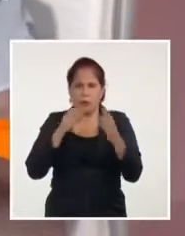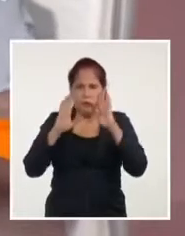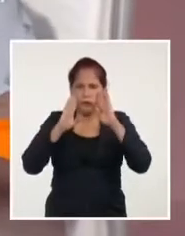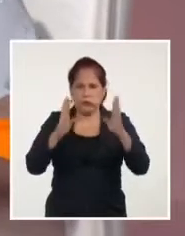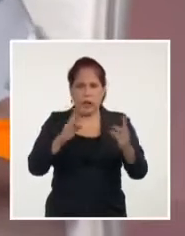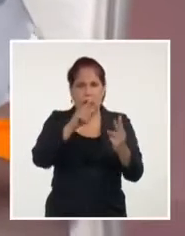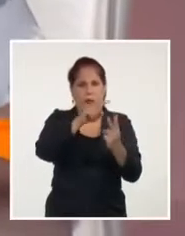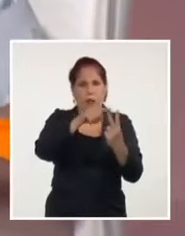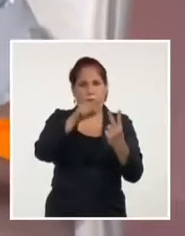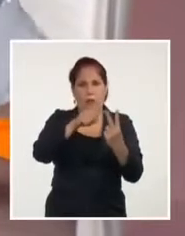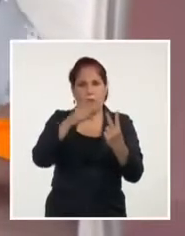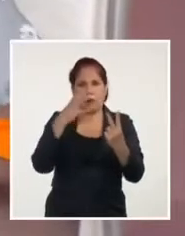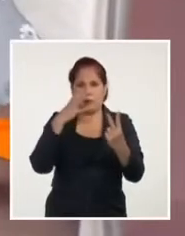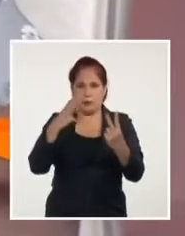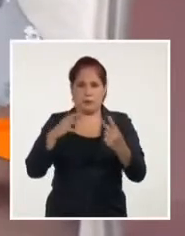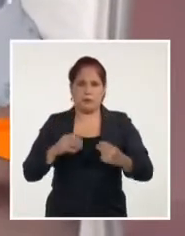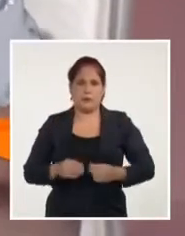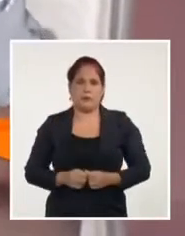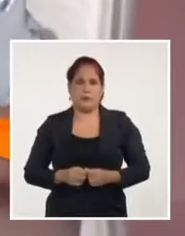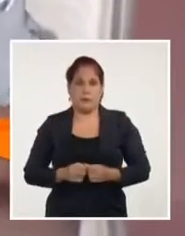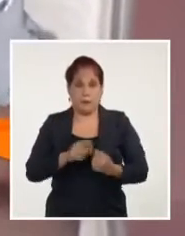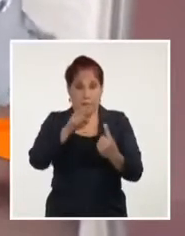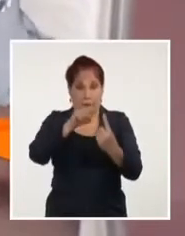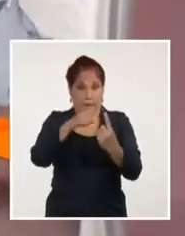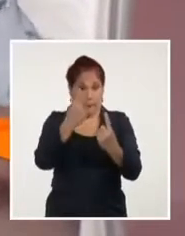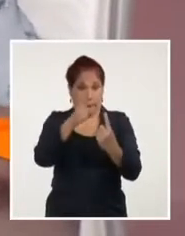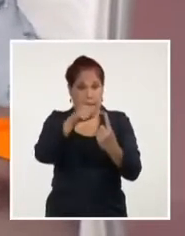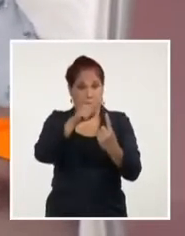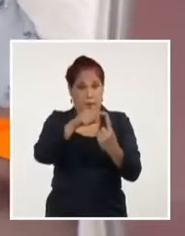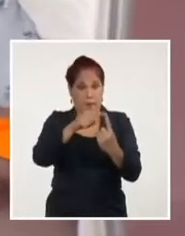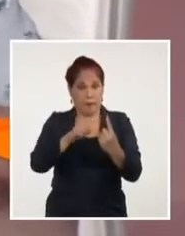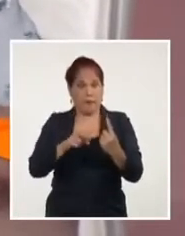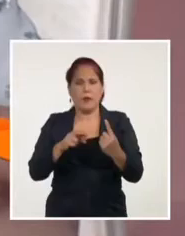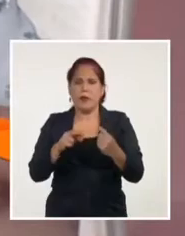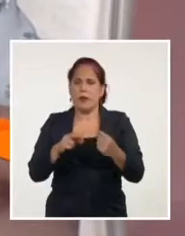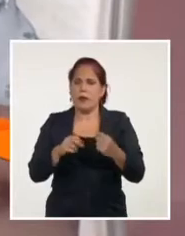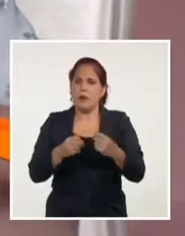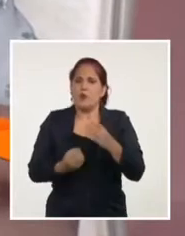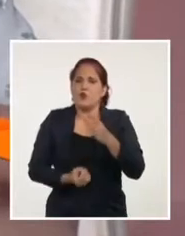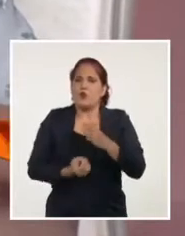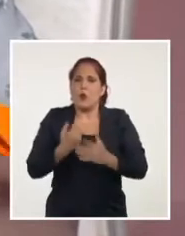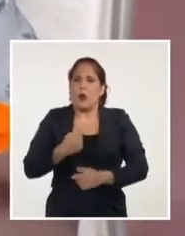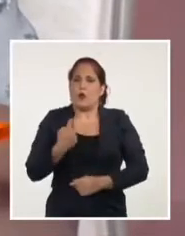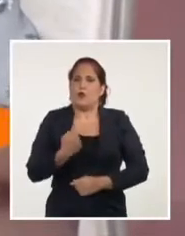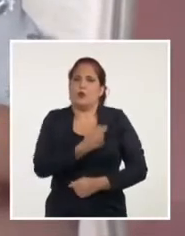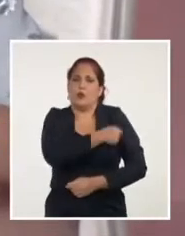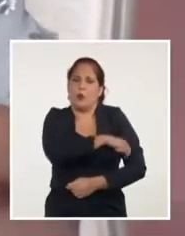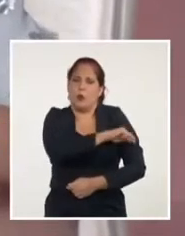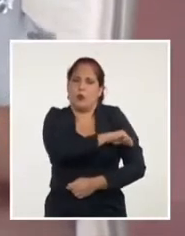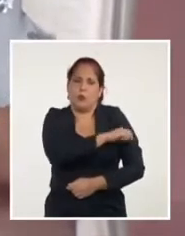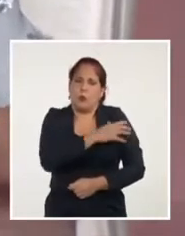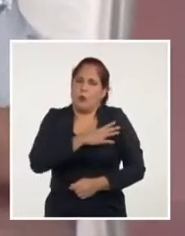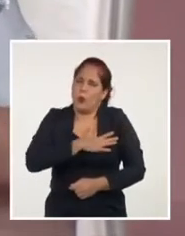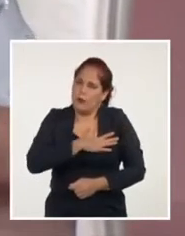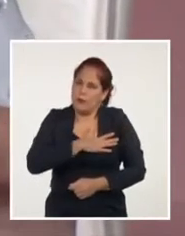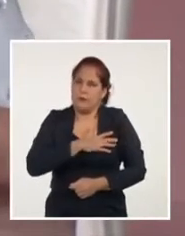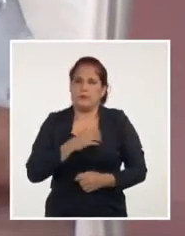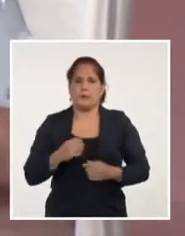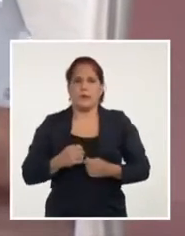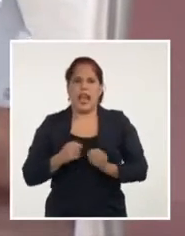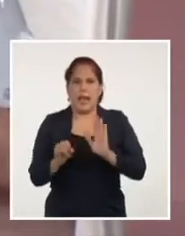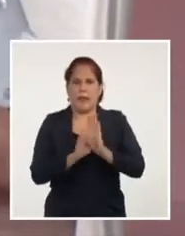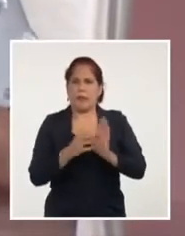dos en este momento. Una es volver a nuestras raíces. ¿Qué somos como pueblo? ¿Cuál es nuestra identidad?